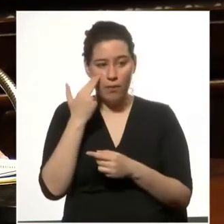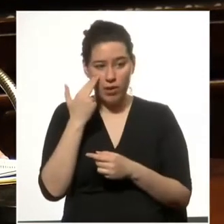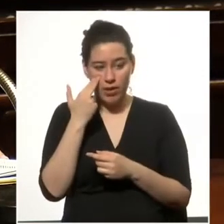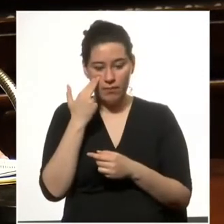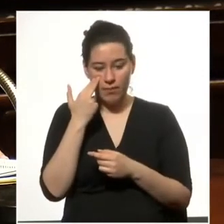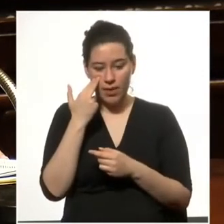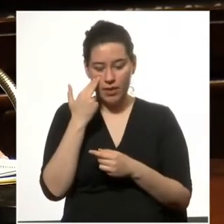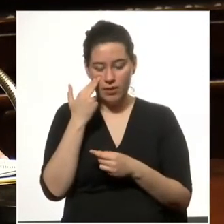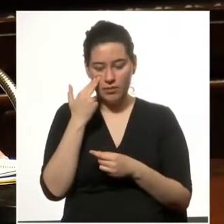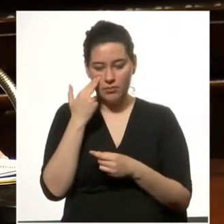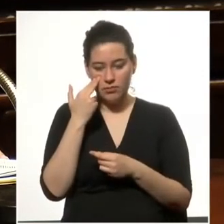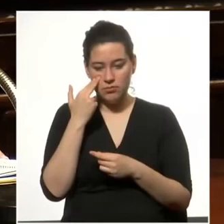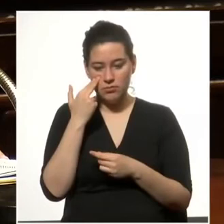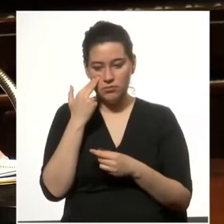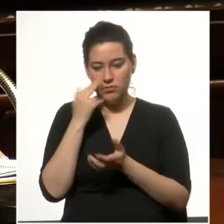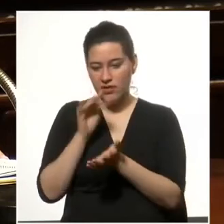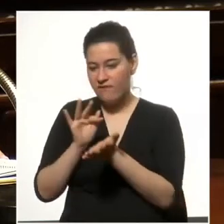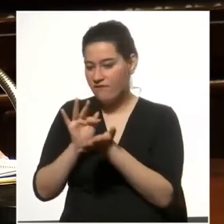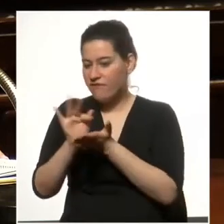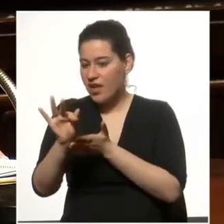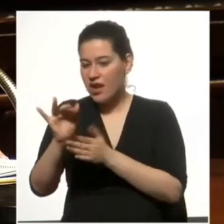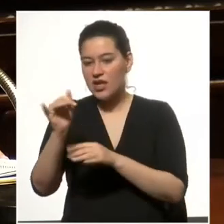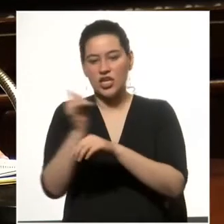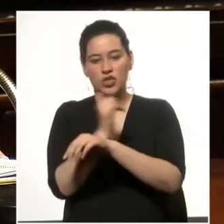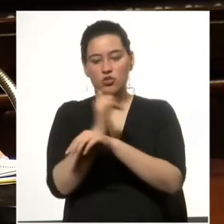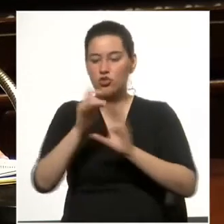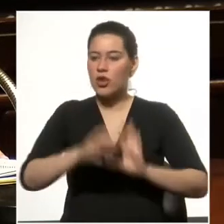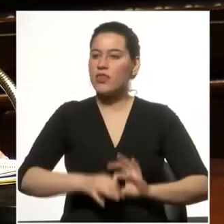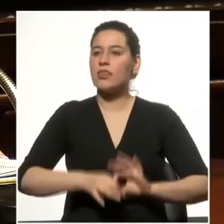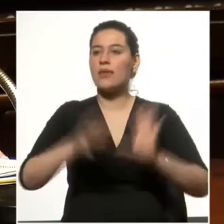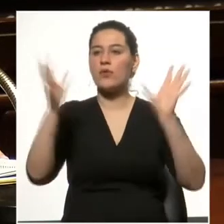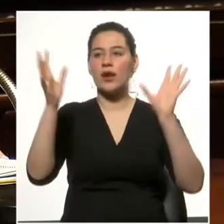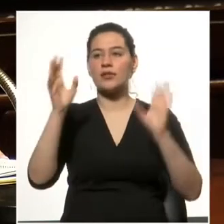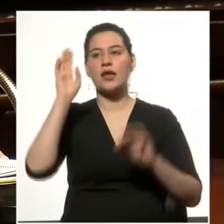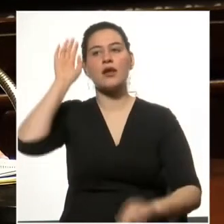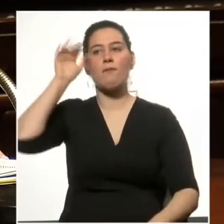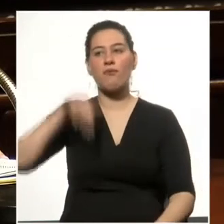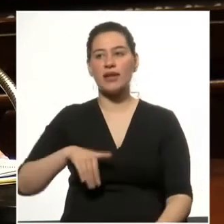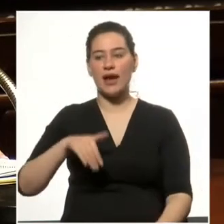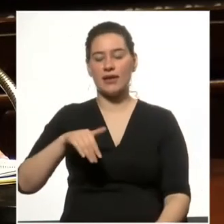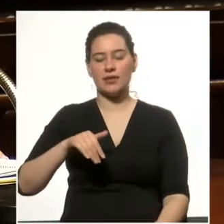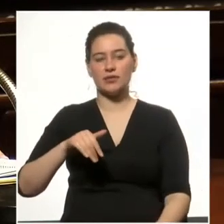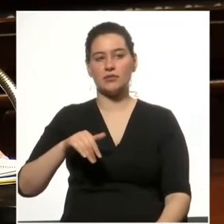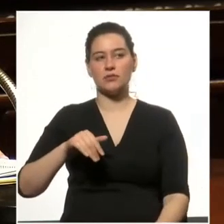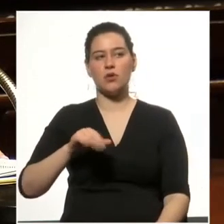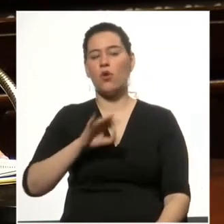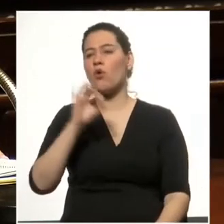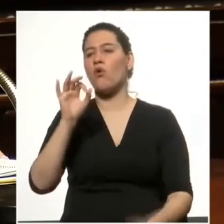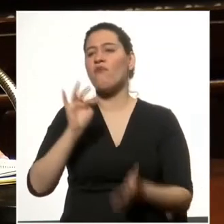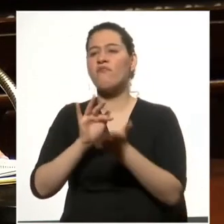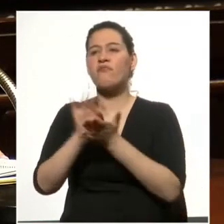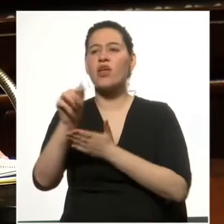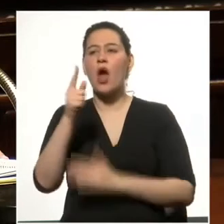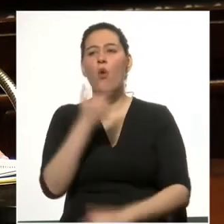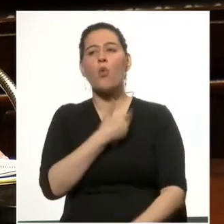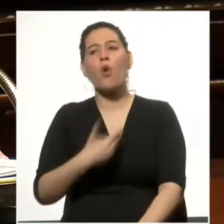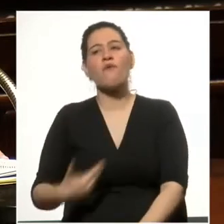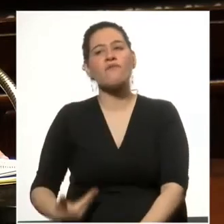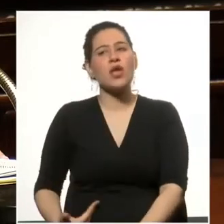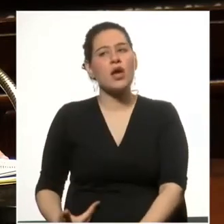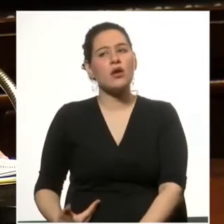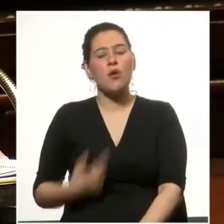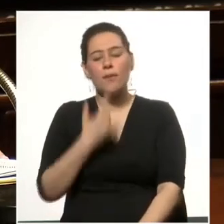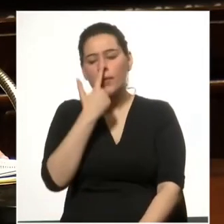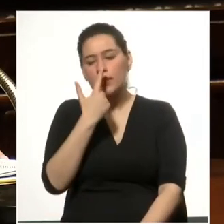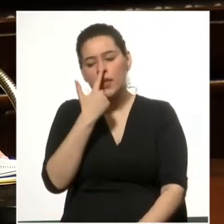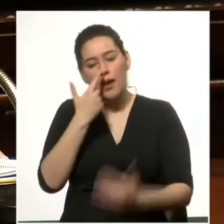quién. ¿Lealtad a las instituciones democráticas y republicanas o lealtad a un gobierno por